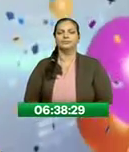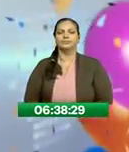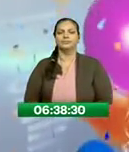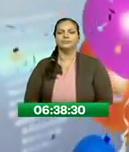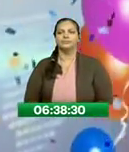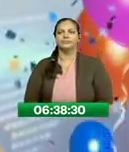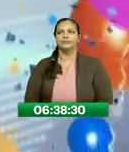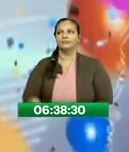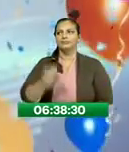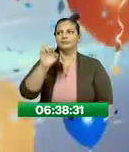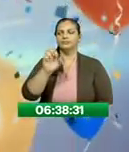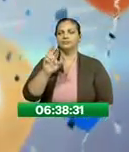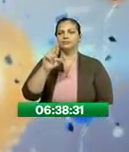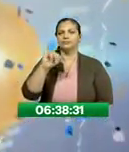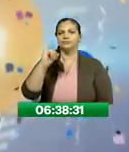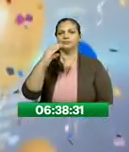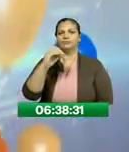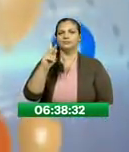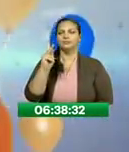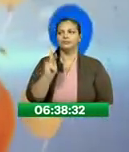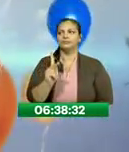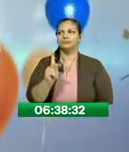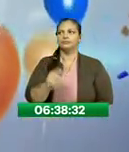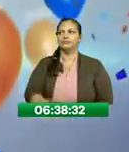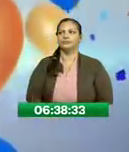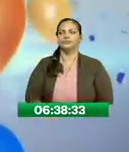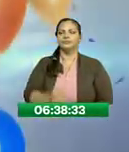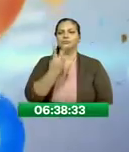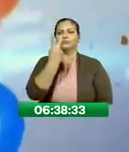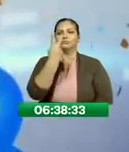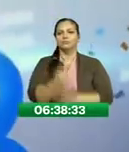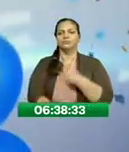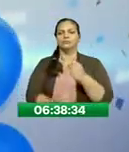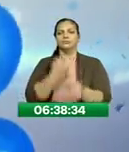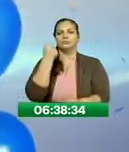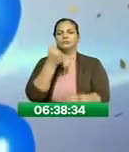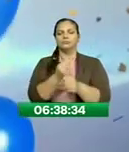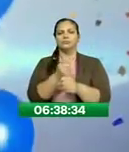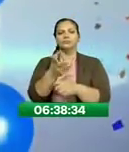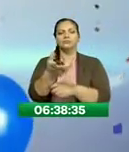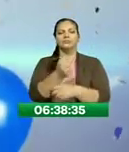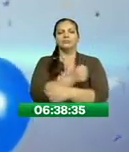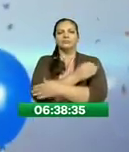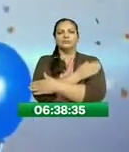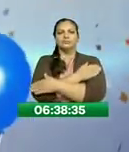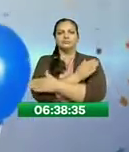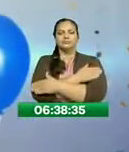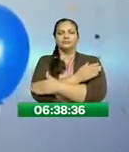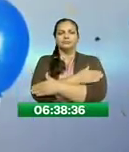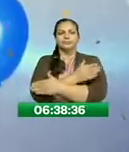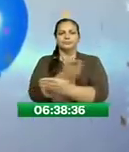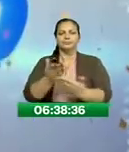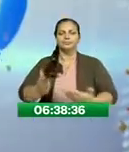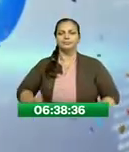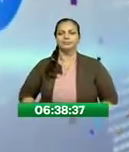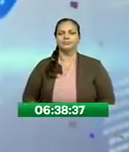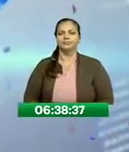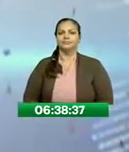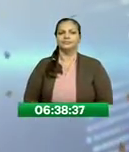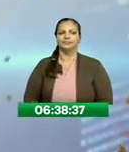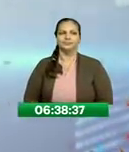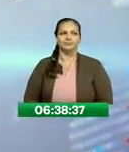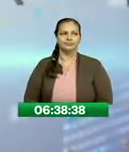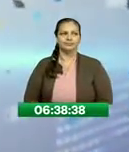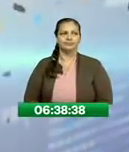¡Eric Quijije! 2 añitos, Eric. ¡Eso, Eric! ¡Felicitaciones! Ya lo ven bailando.